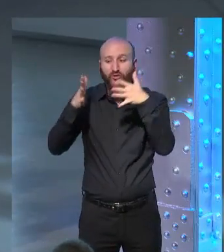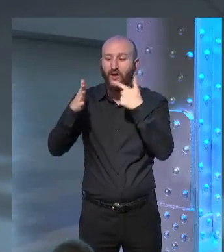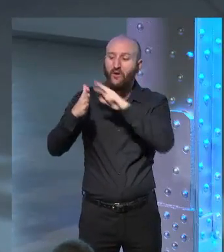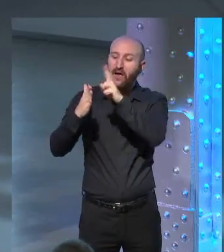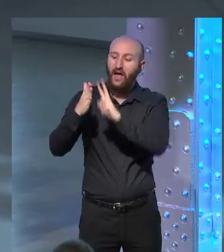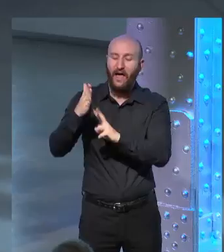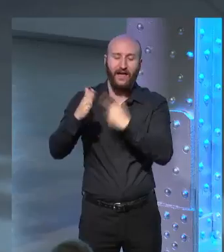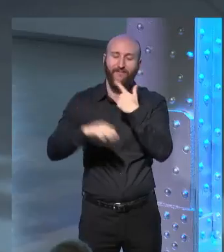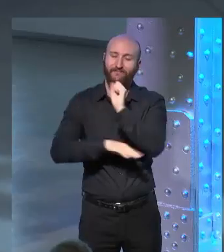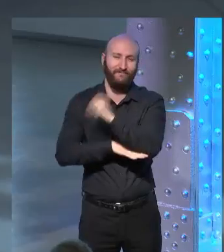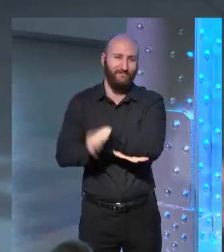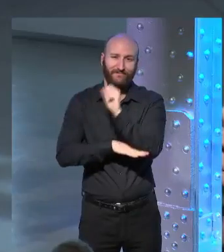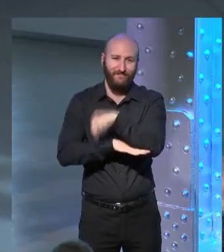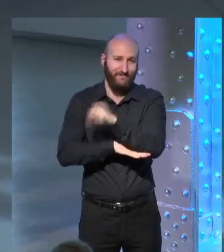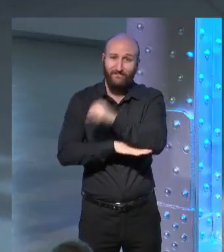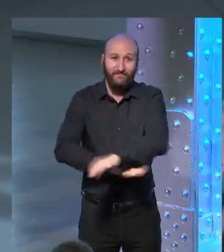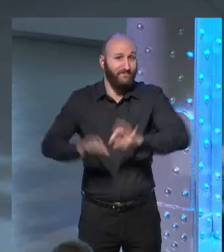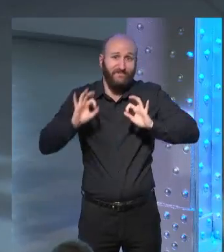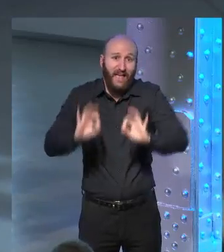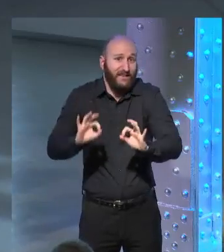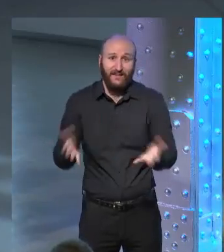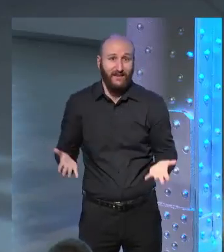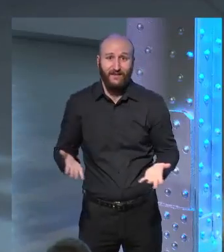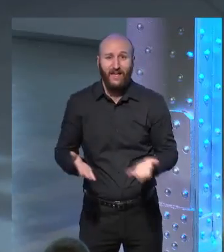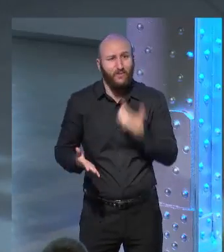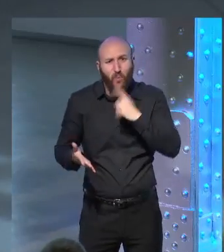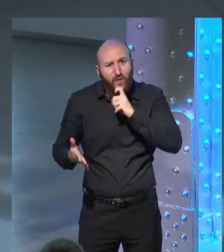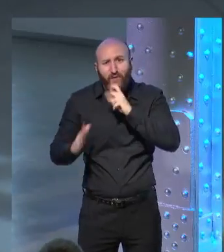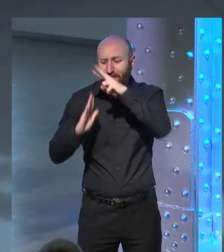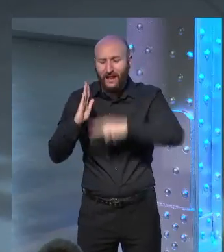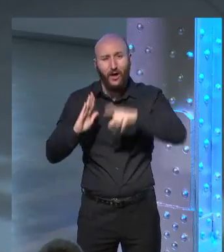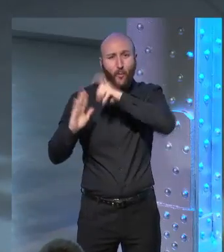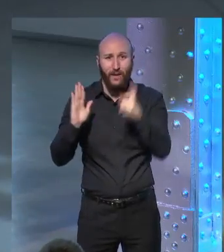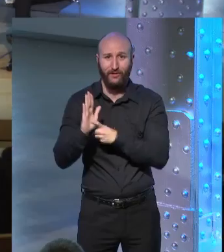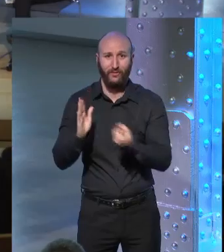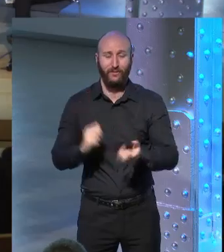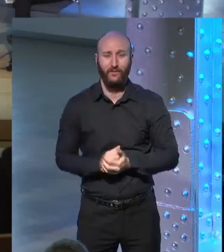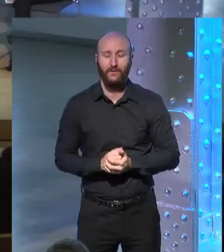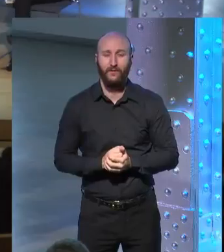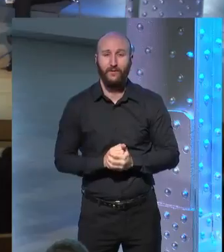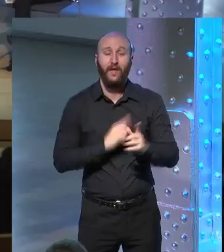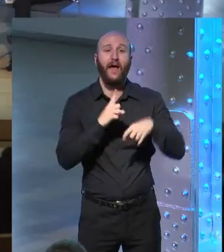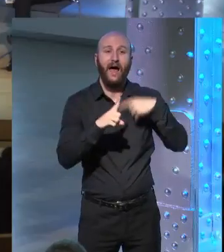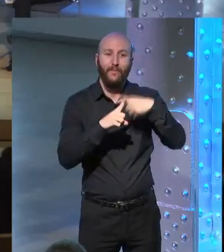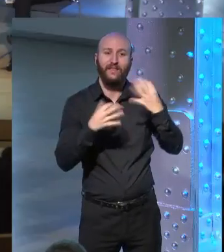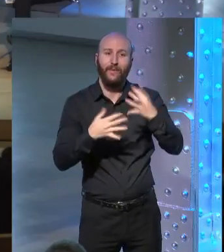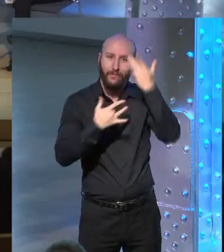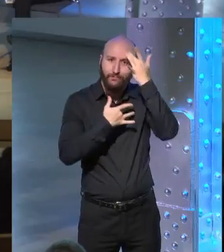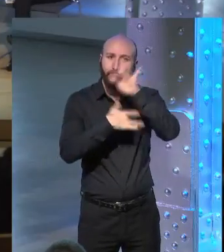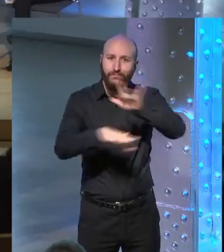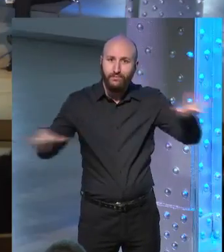las leamos. O sea, eso también hay que... O sea, están bastante difícil, ¿verdad? Que además ellos estén concienciados que al más mínimo